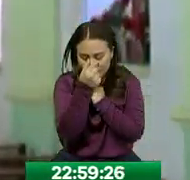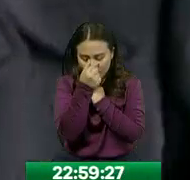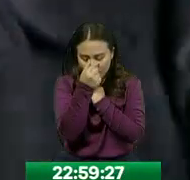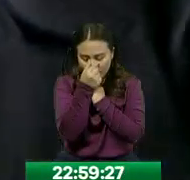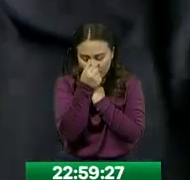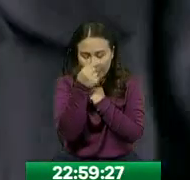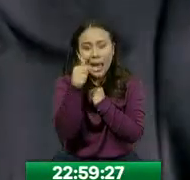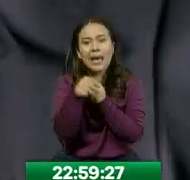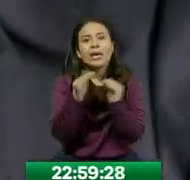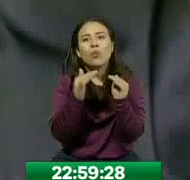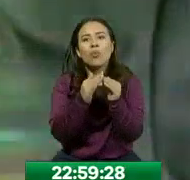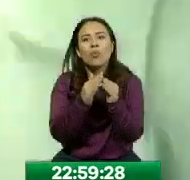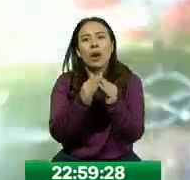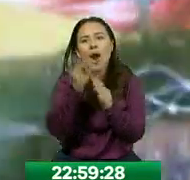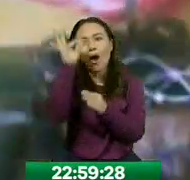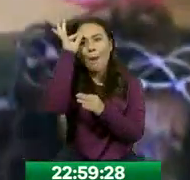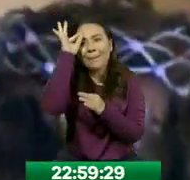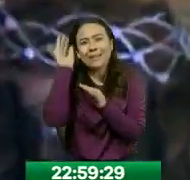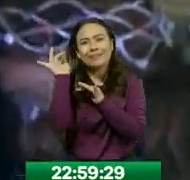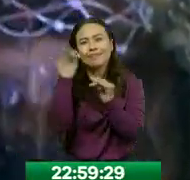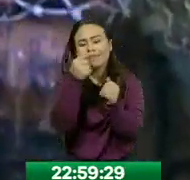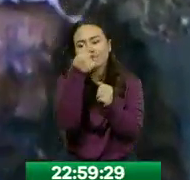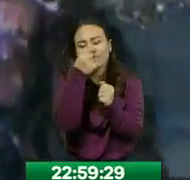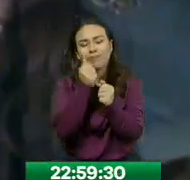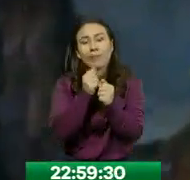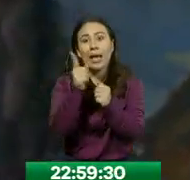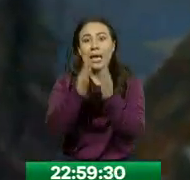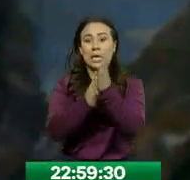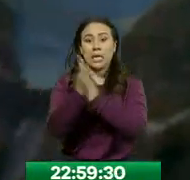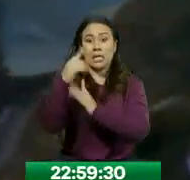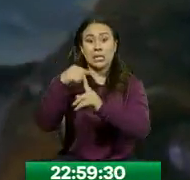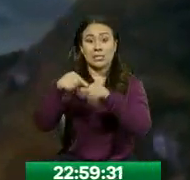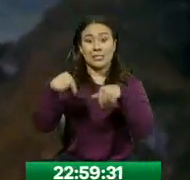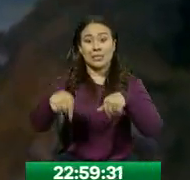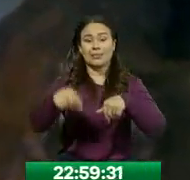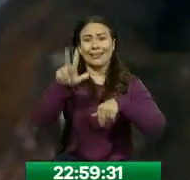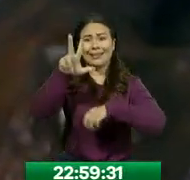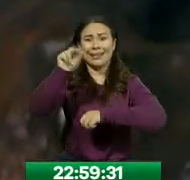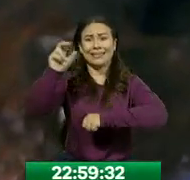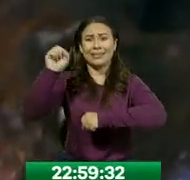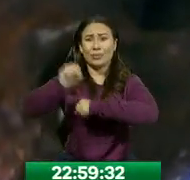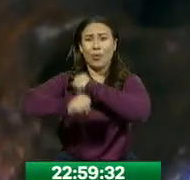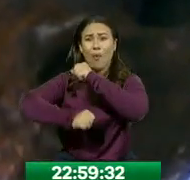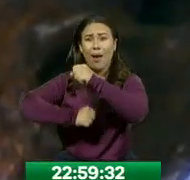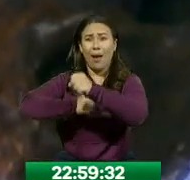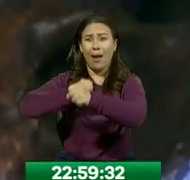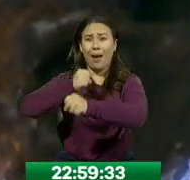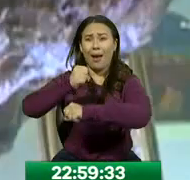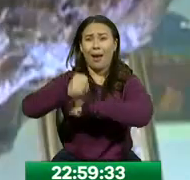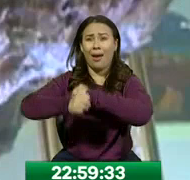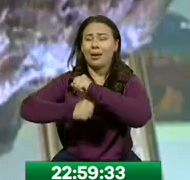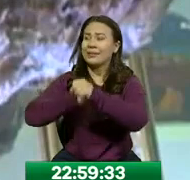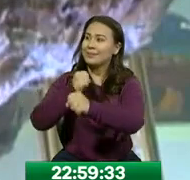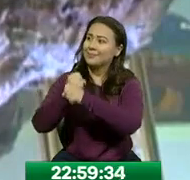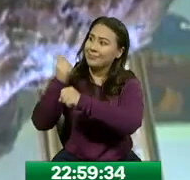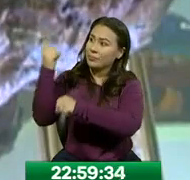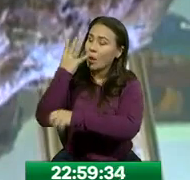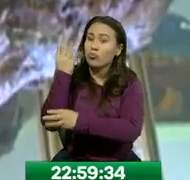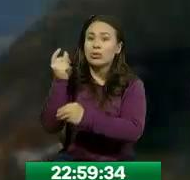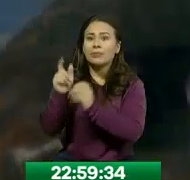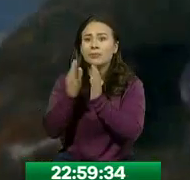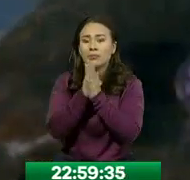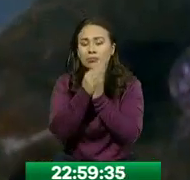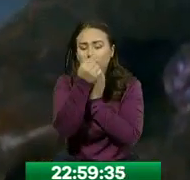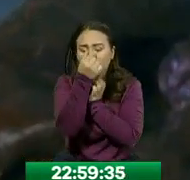de misericordia aquí. Lo cierto es que la escultura tiene más de 300 años y desde ahí es la devoción del